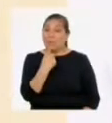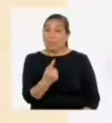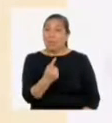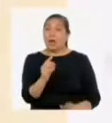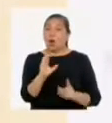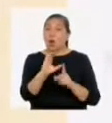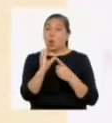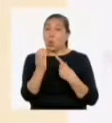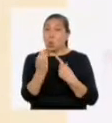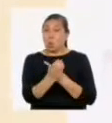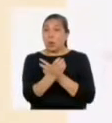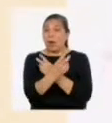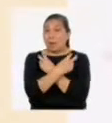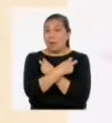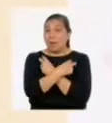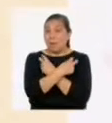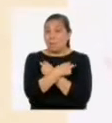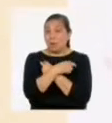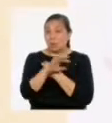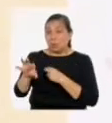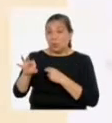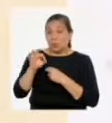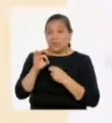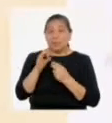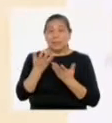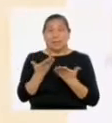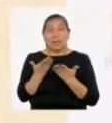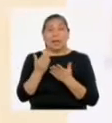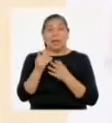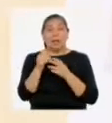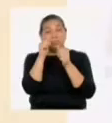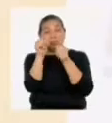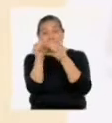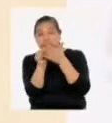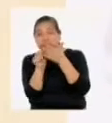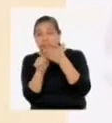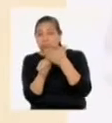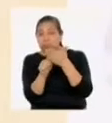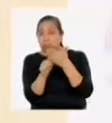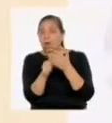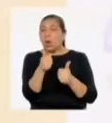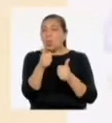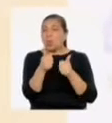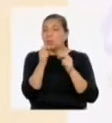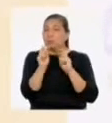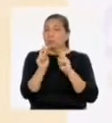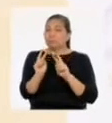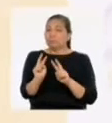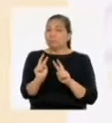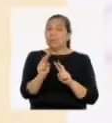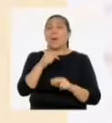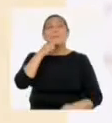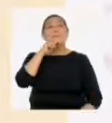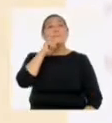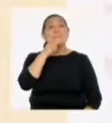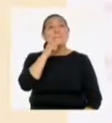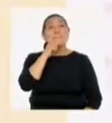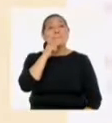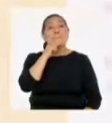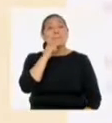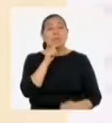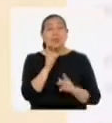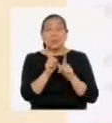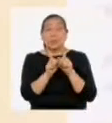señalamos, en la cultura Lambayeque se han hallado ceramios e iconografía en los cuales se observa a mujeres con